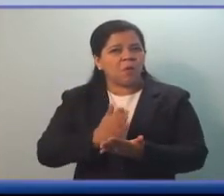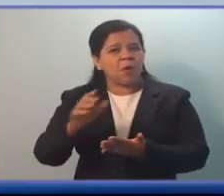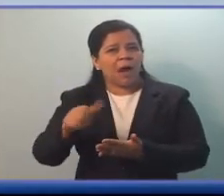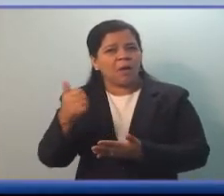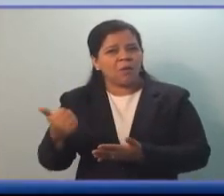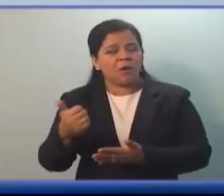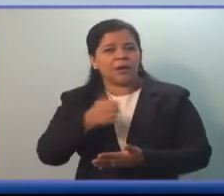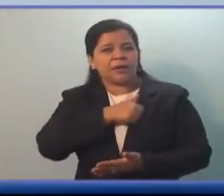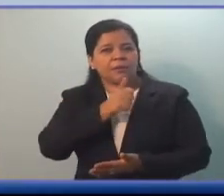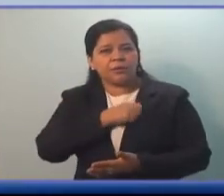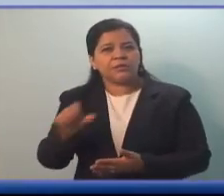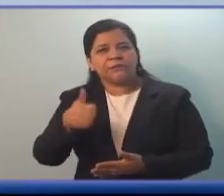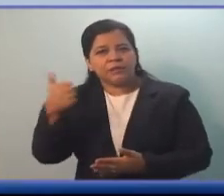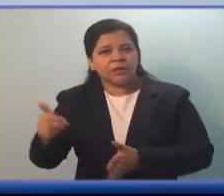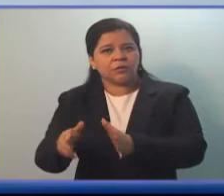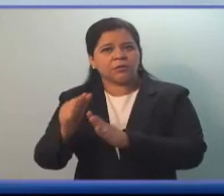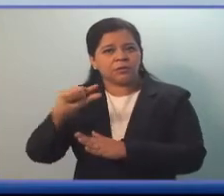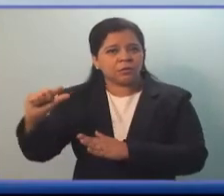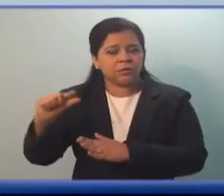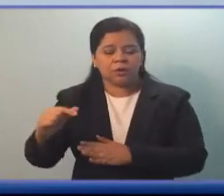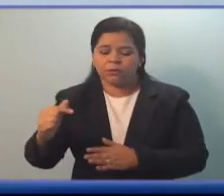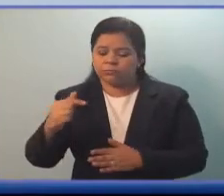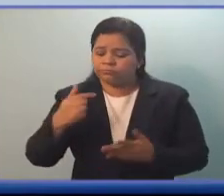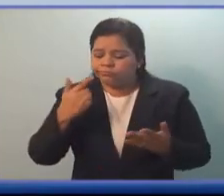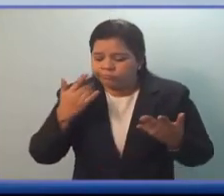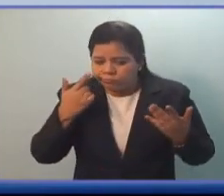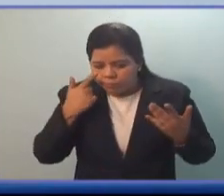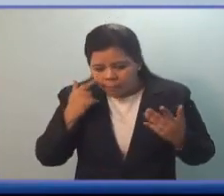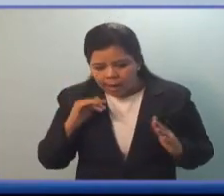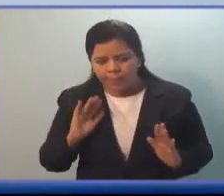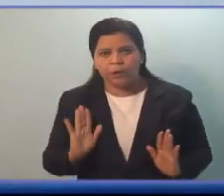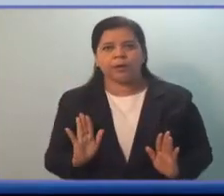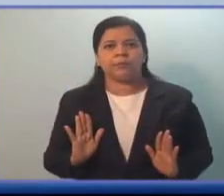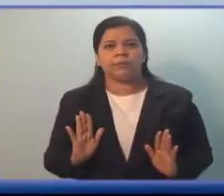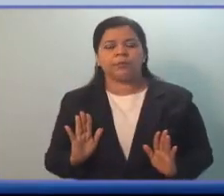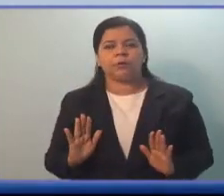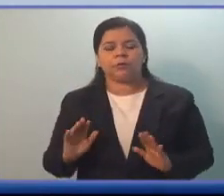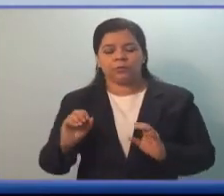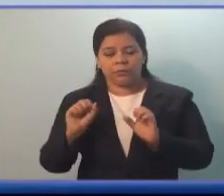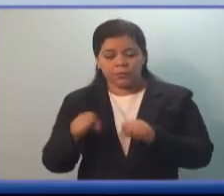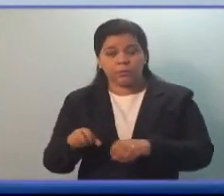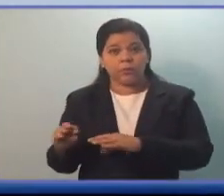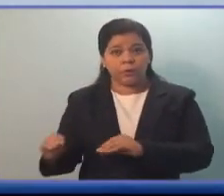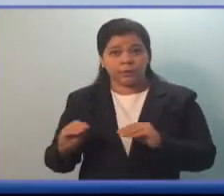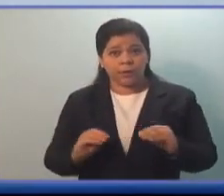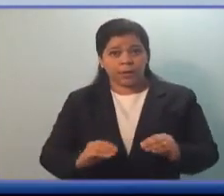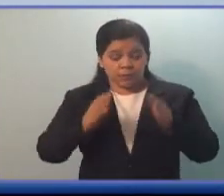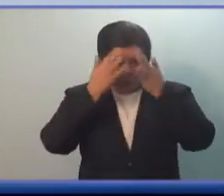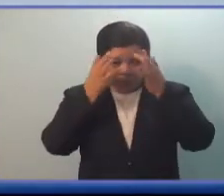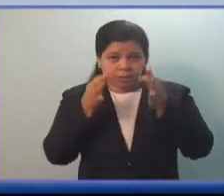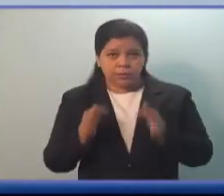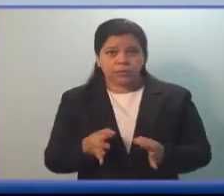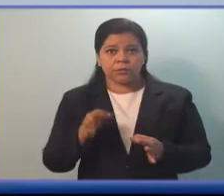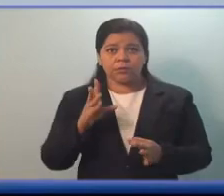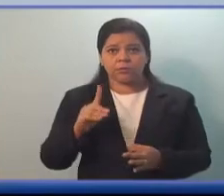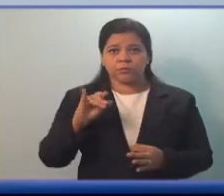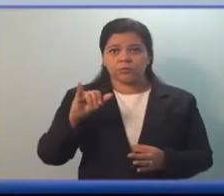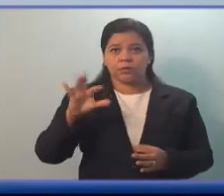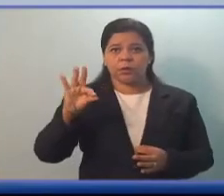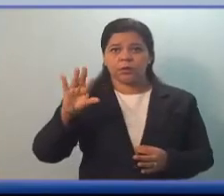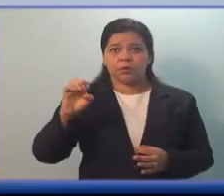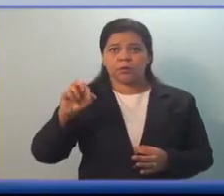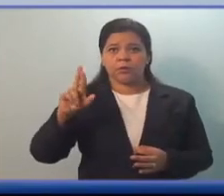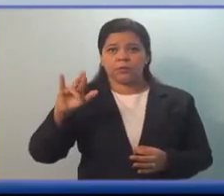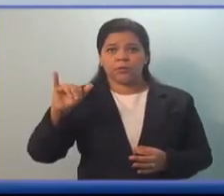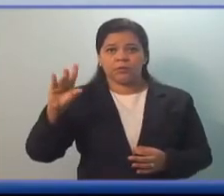sentencias en donde, por ejemplo, aplica la figura de las sentencias diferidas. O sea,